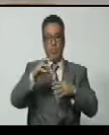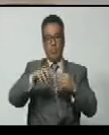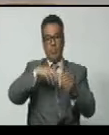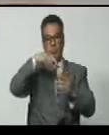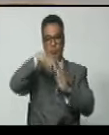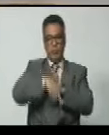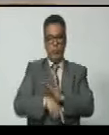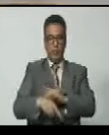profundamente contestatario,